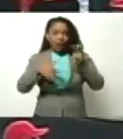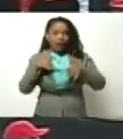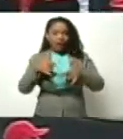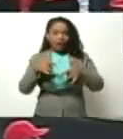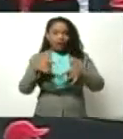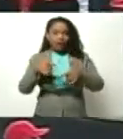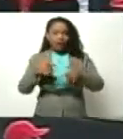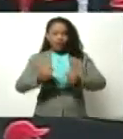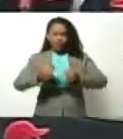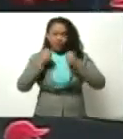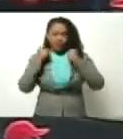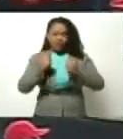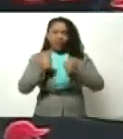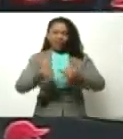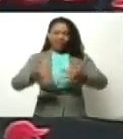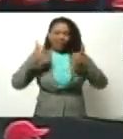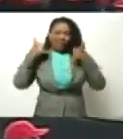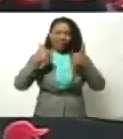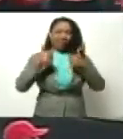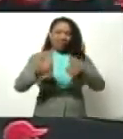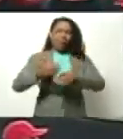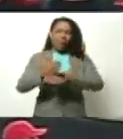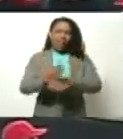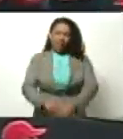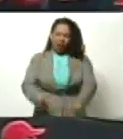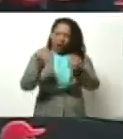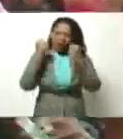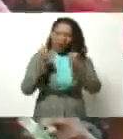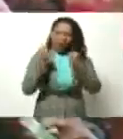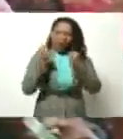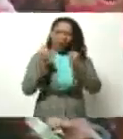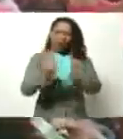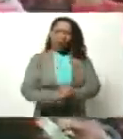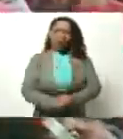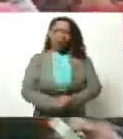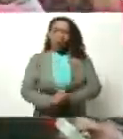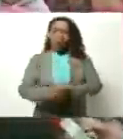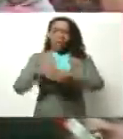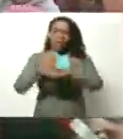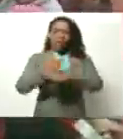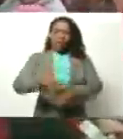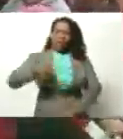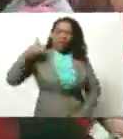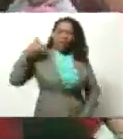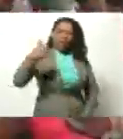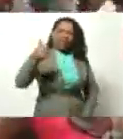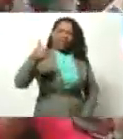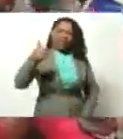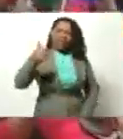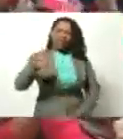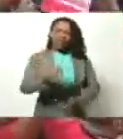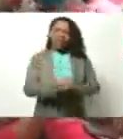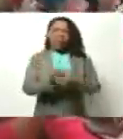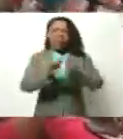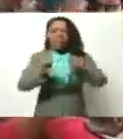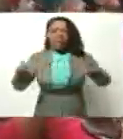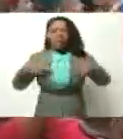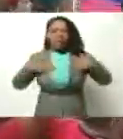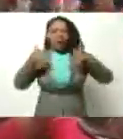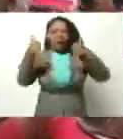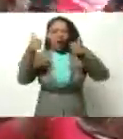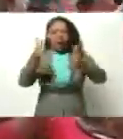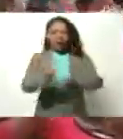son pura calidad pura madera fina pura madera fina de palo Lozano